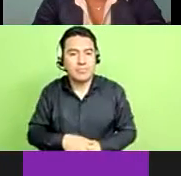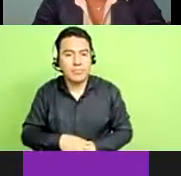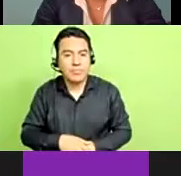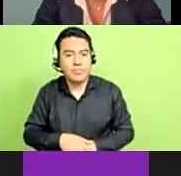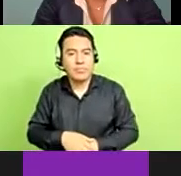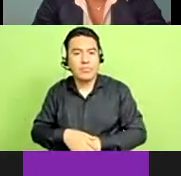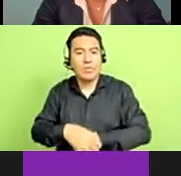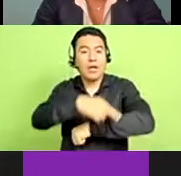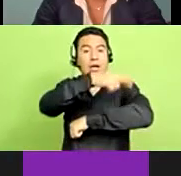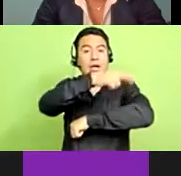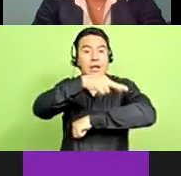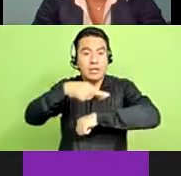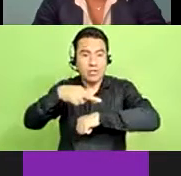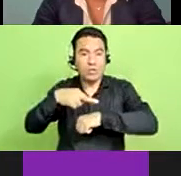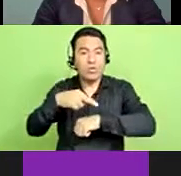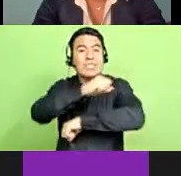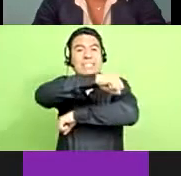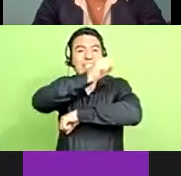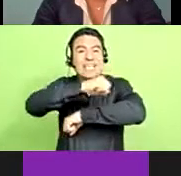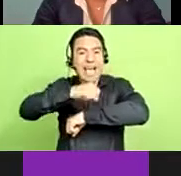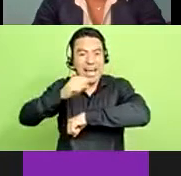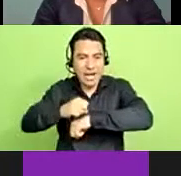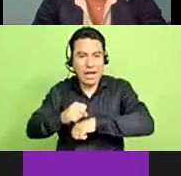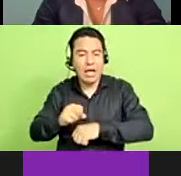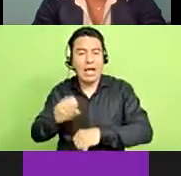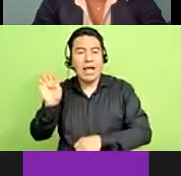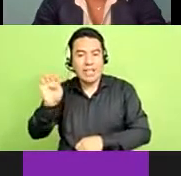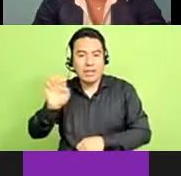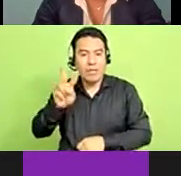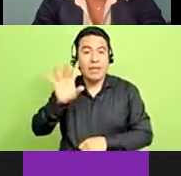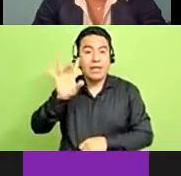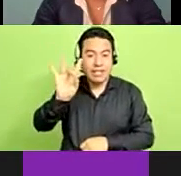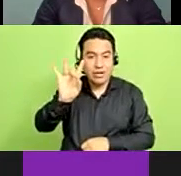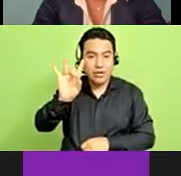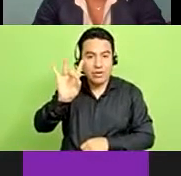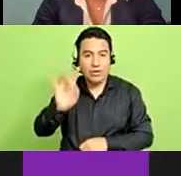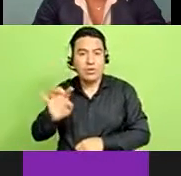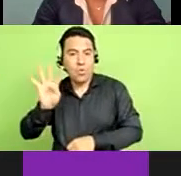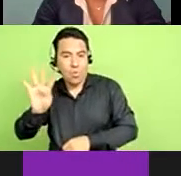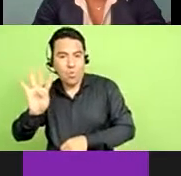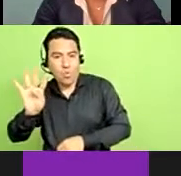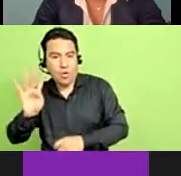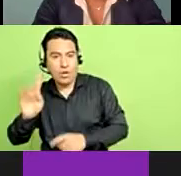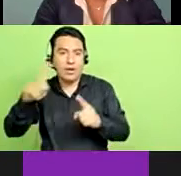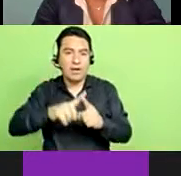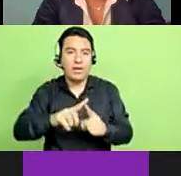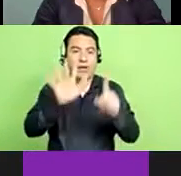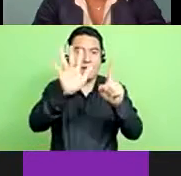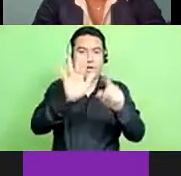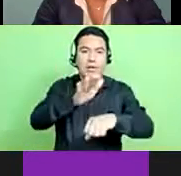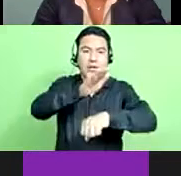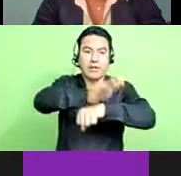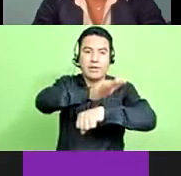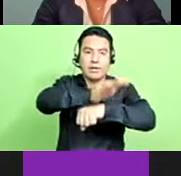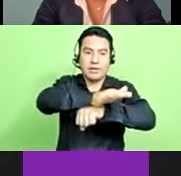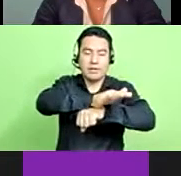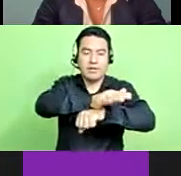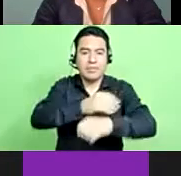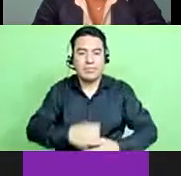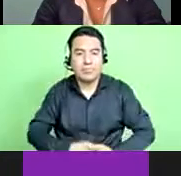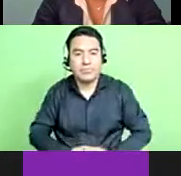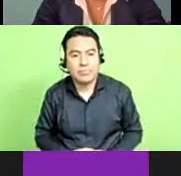sur sierra 28 de enero horario desde las 16 horas a las